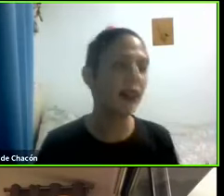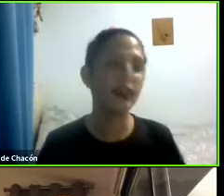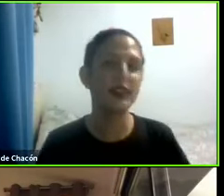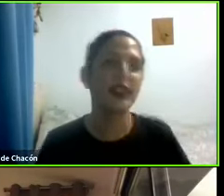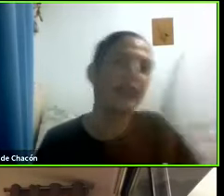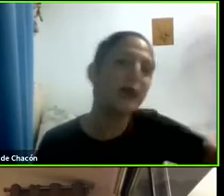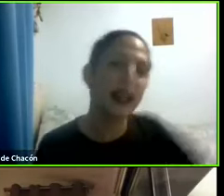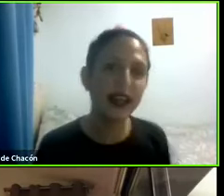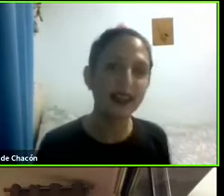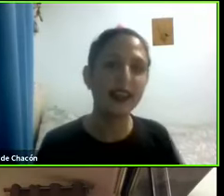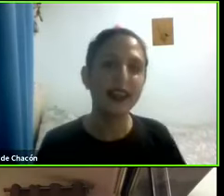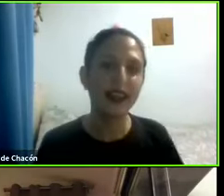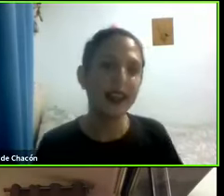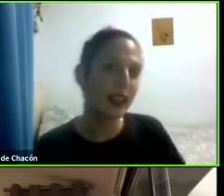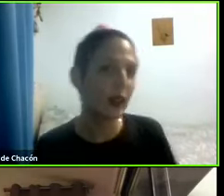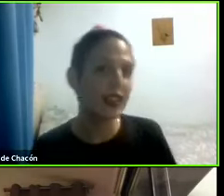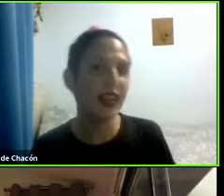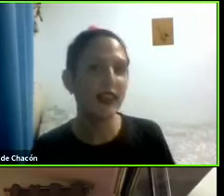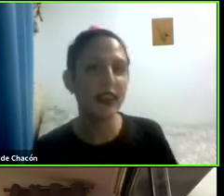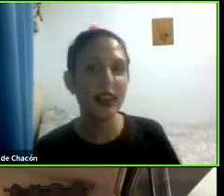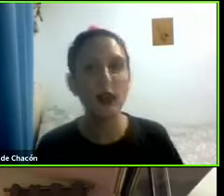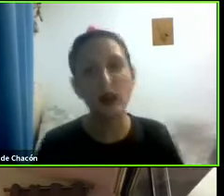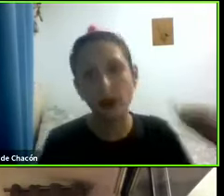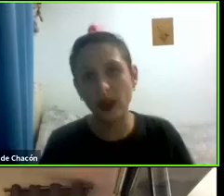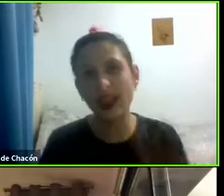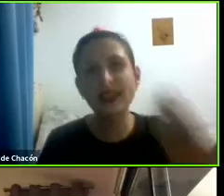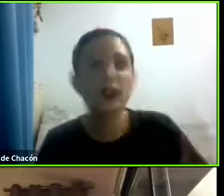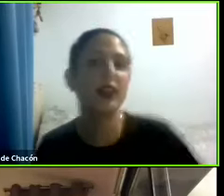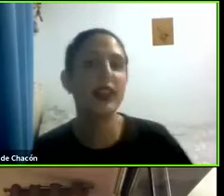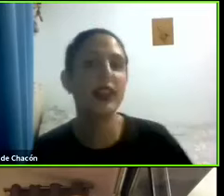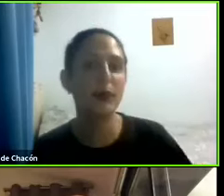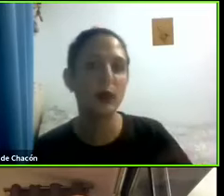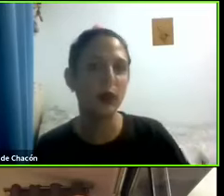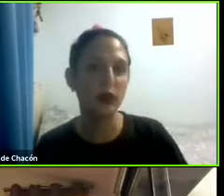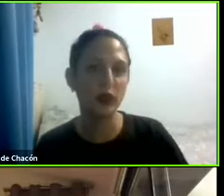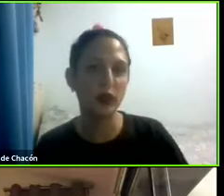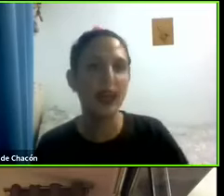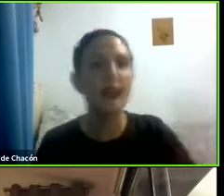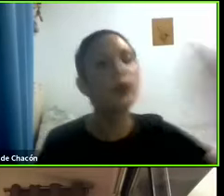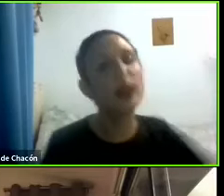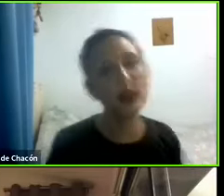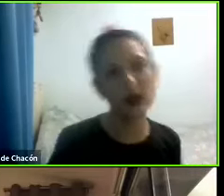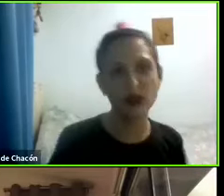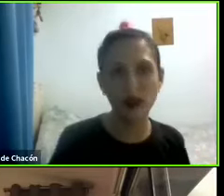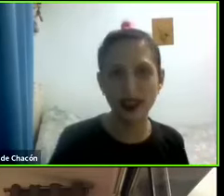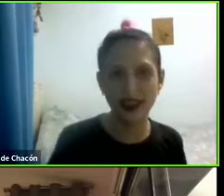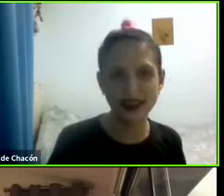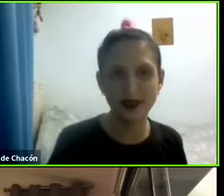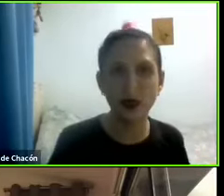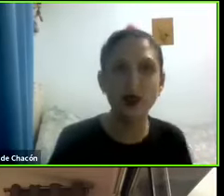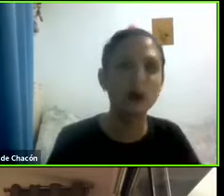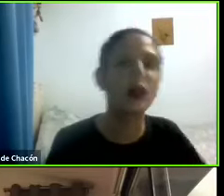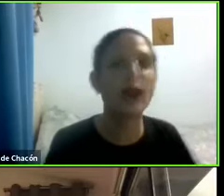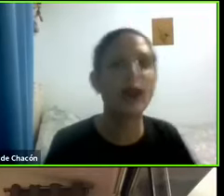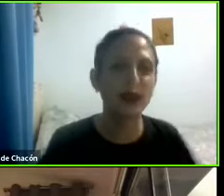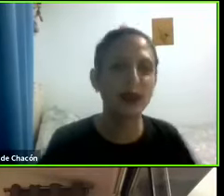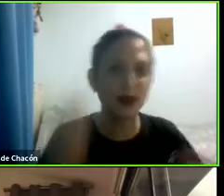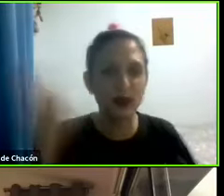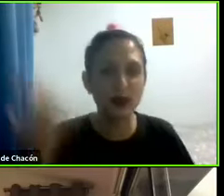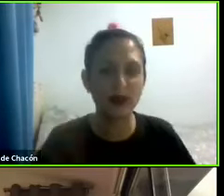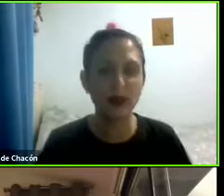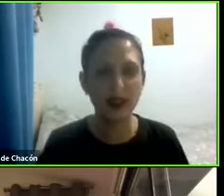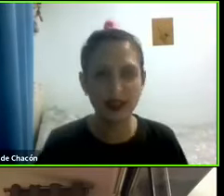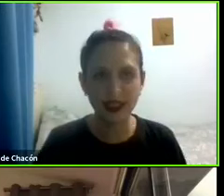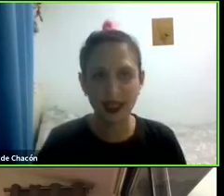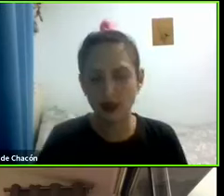que lo que hacían era enviar el dinero allá de verdad y cuando podían serlo traían pero cuando no quedaba el cuidado de sus abuelas o de sus abuelos de